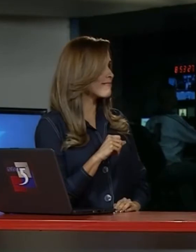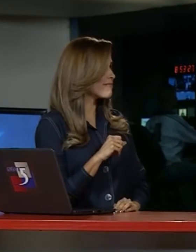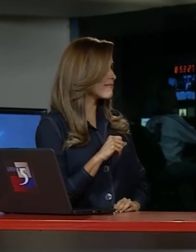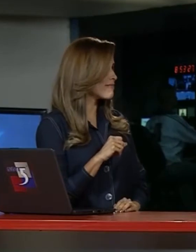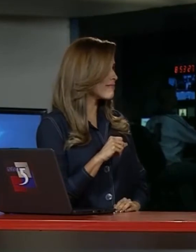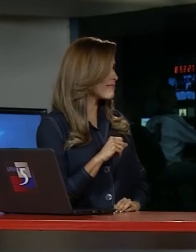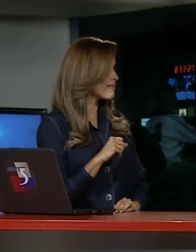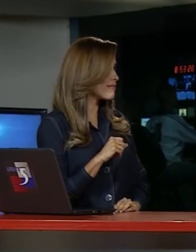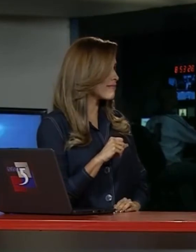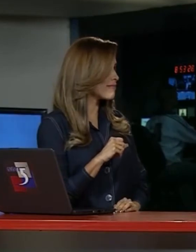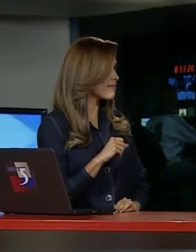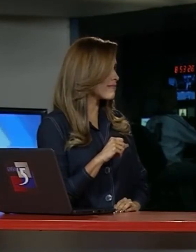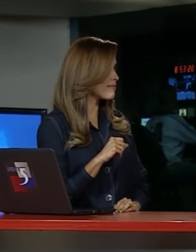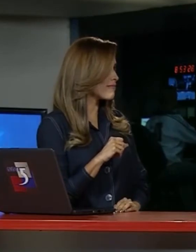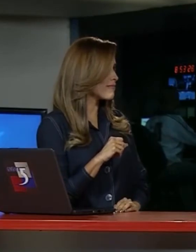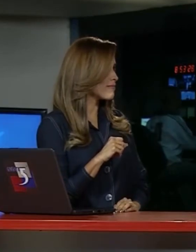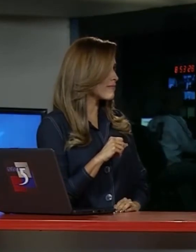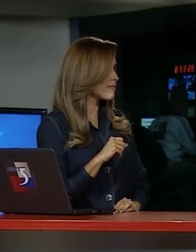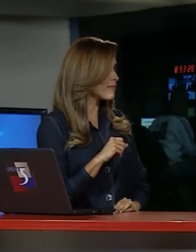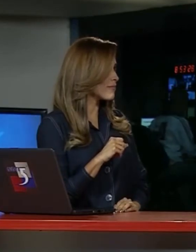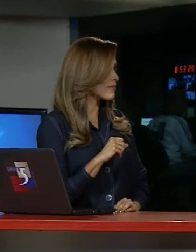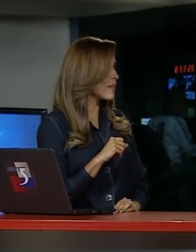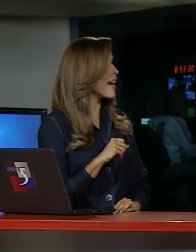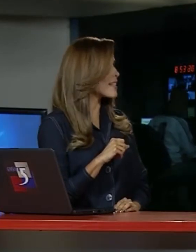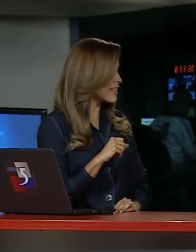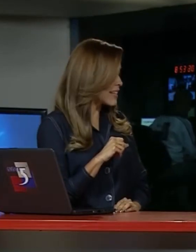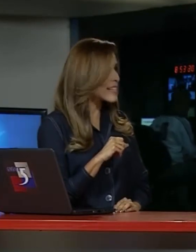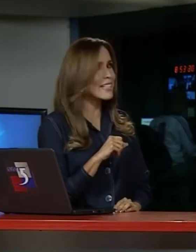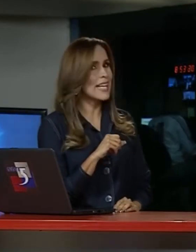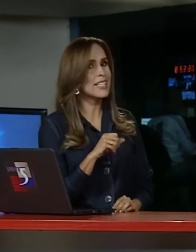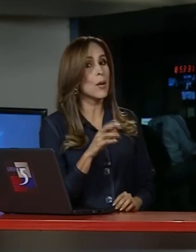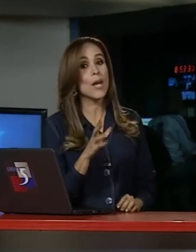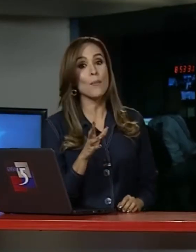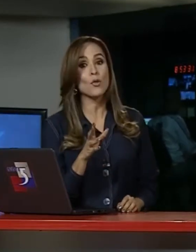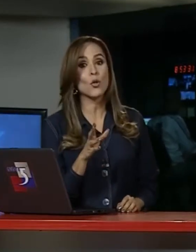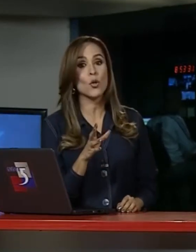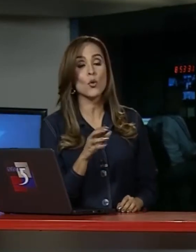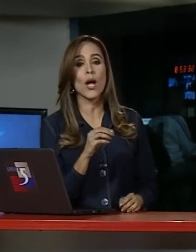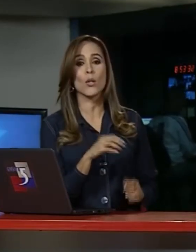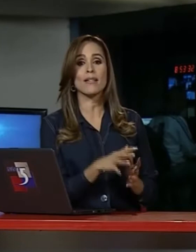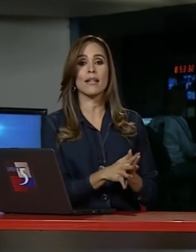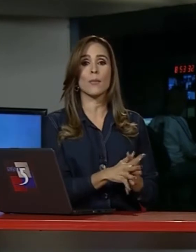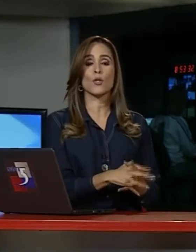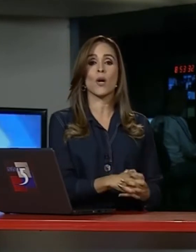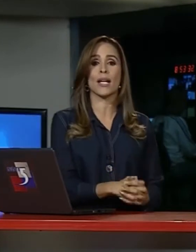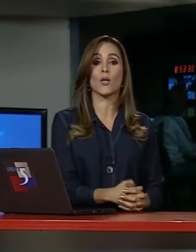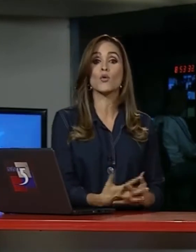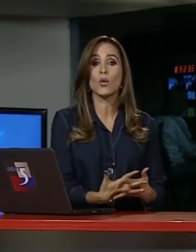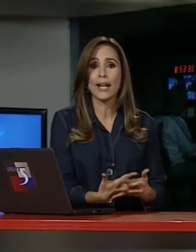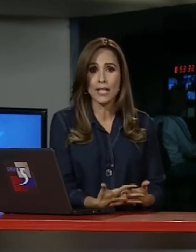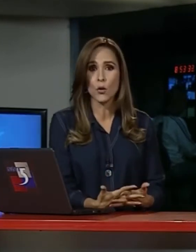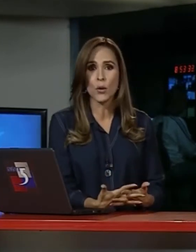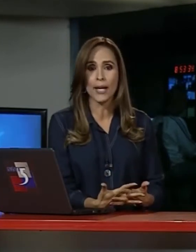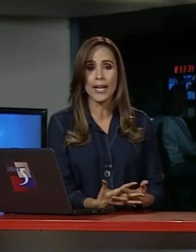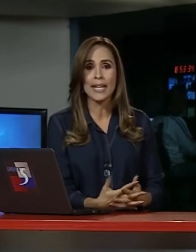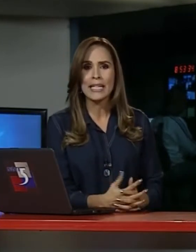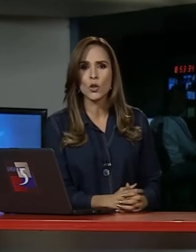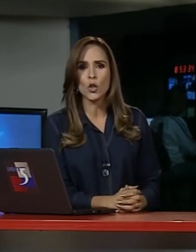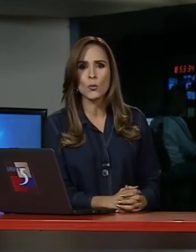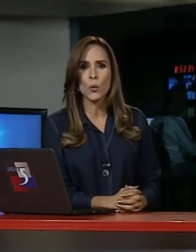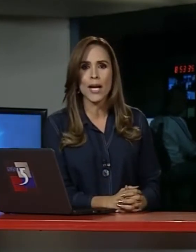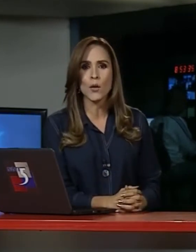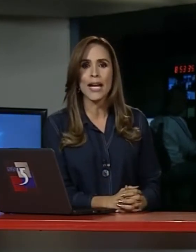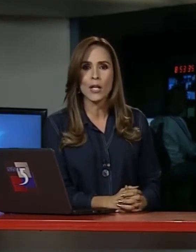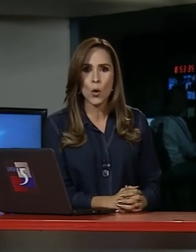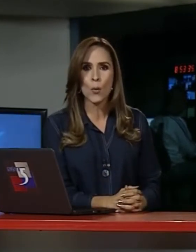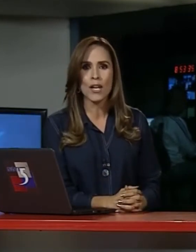Sonia, y el equipo Deportivo Cali va por su otro título. Así es, Lady. Hablamos con los jugadores del equipo azucarero a su regreso de Ibagué,